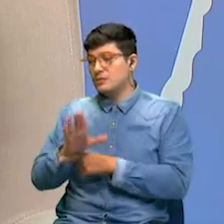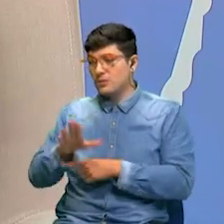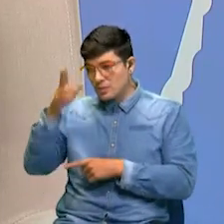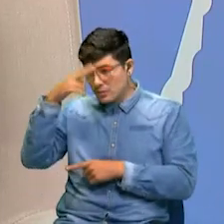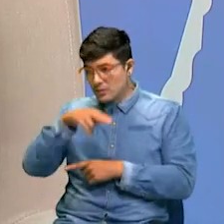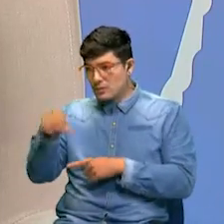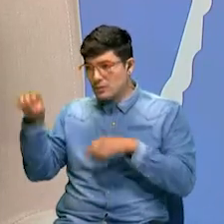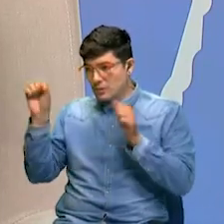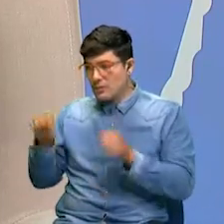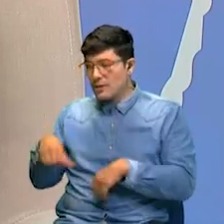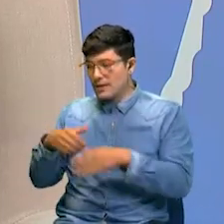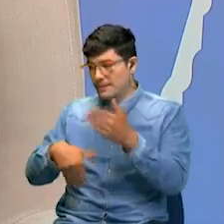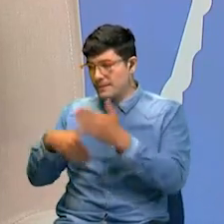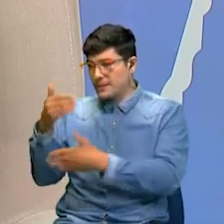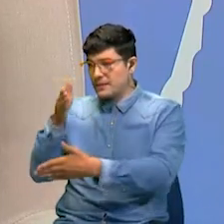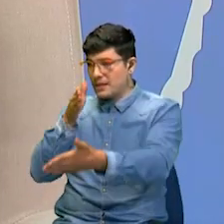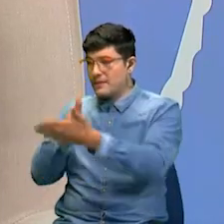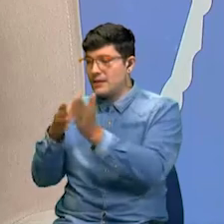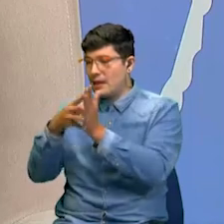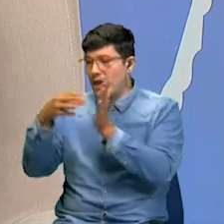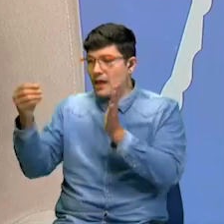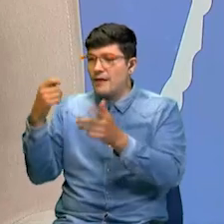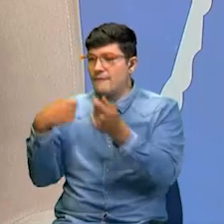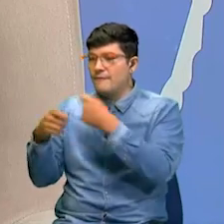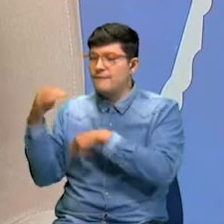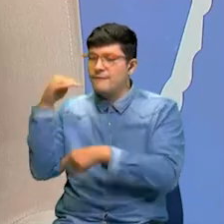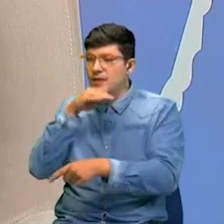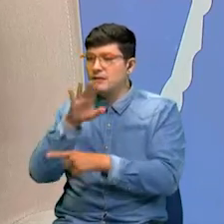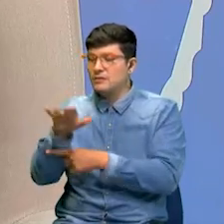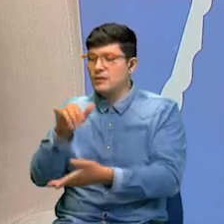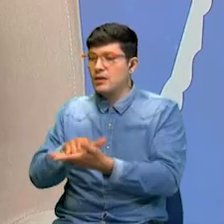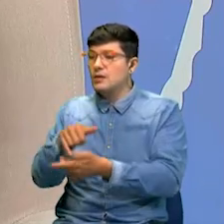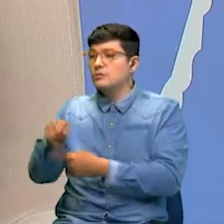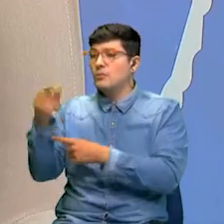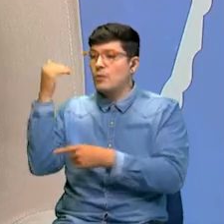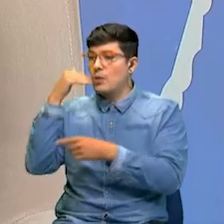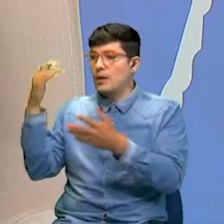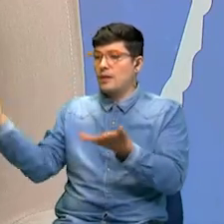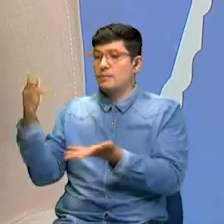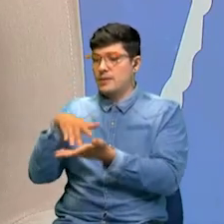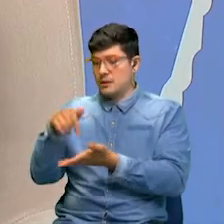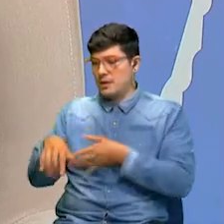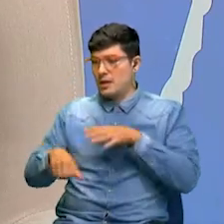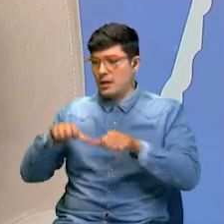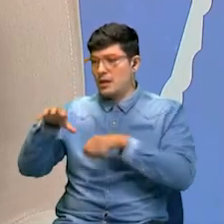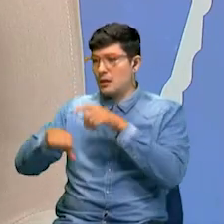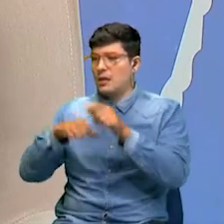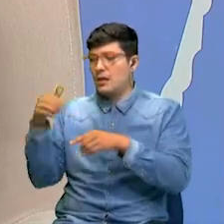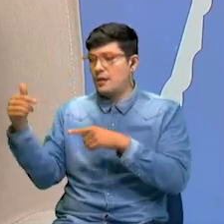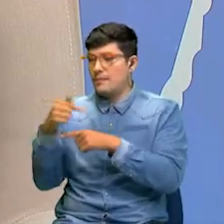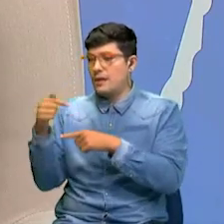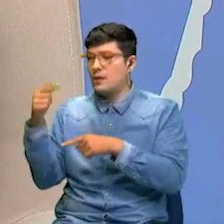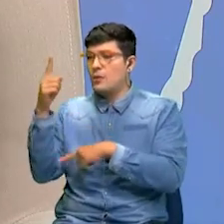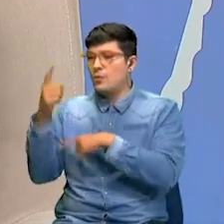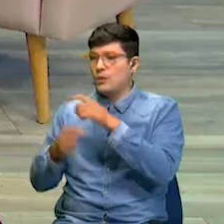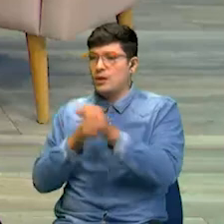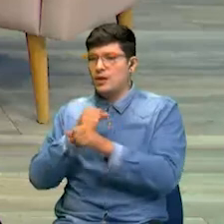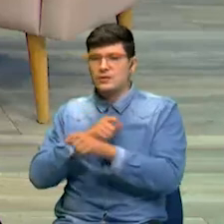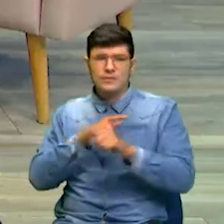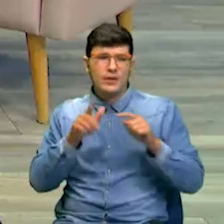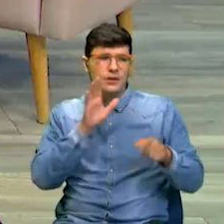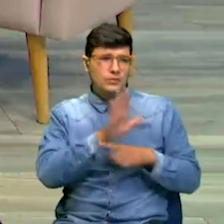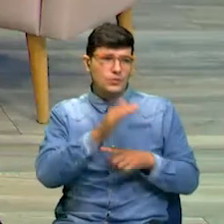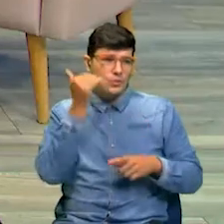una simulación. Sí. Los hijos dirían, no, esta señora vino y se apoderó de la tierra de mi papá, lleva menos de un año conviviendo. Pero ella hablaba